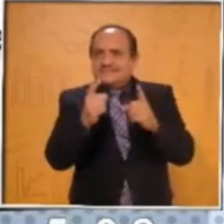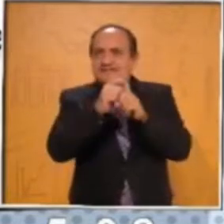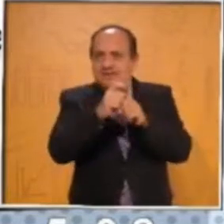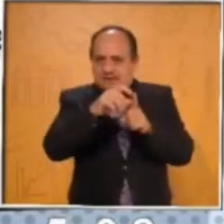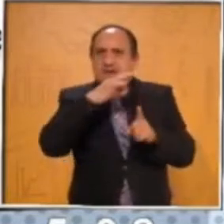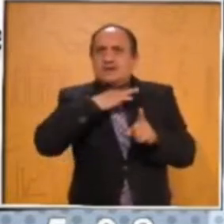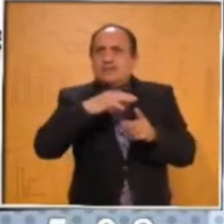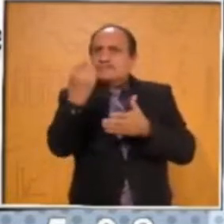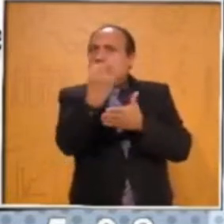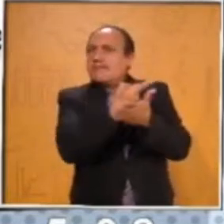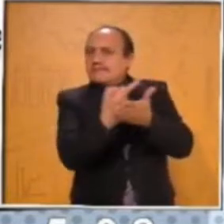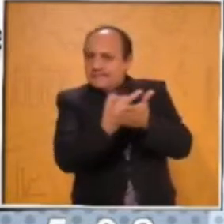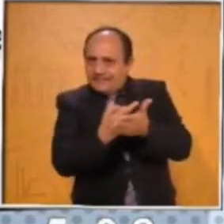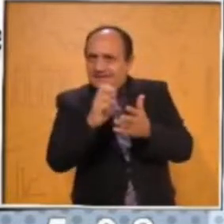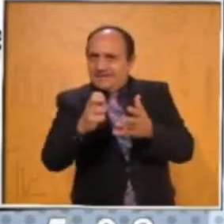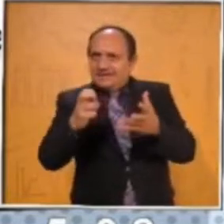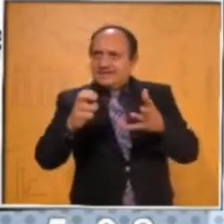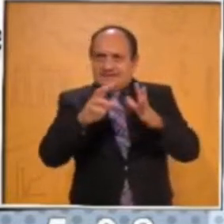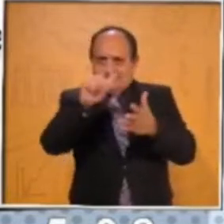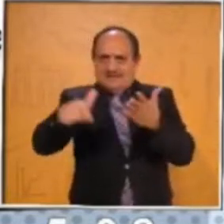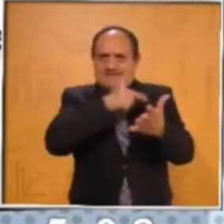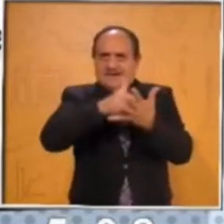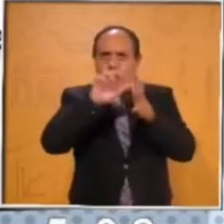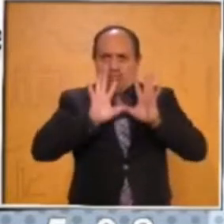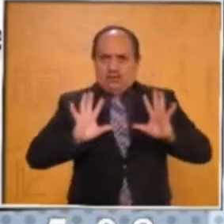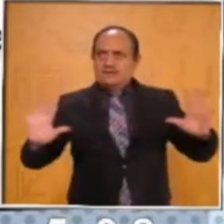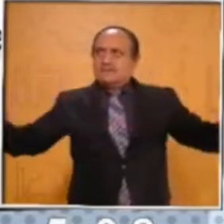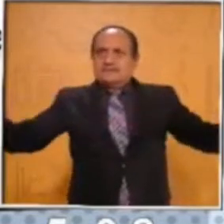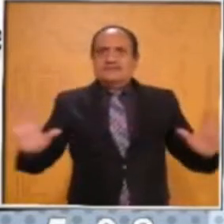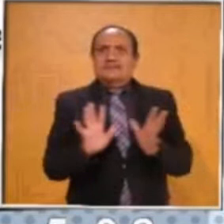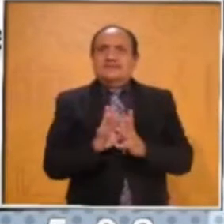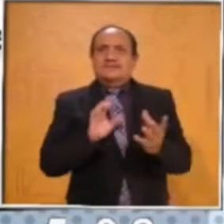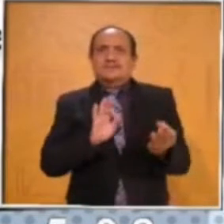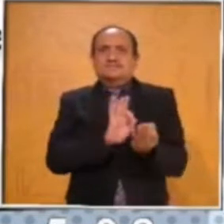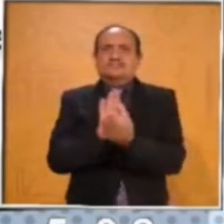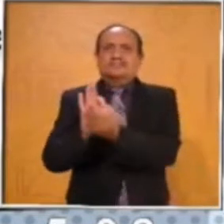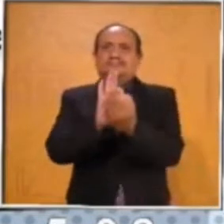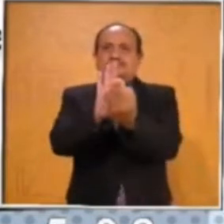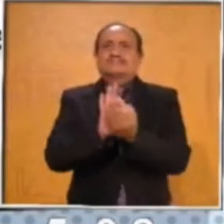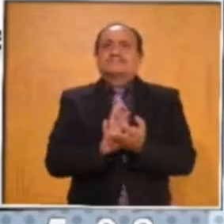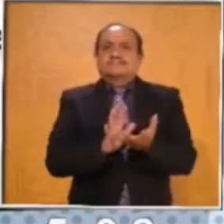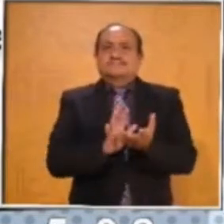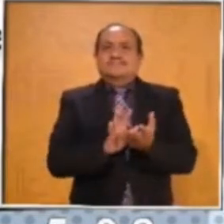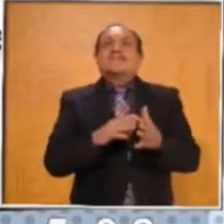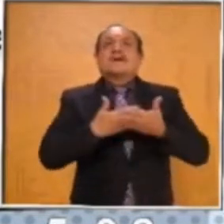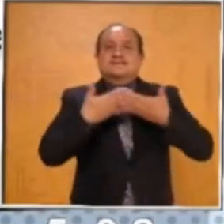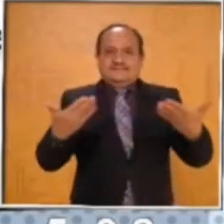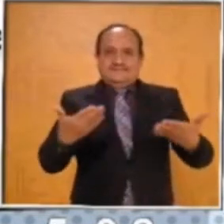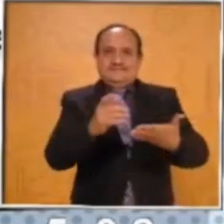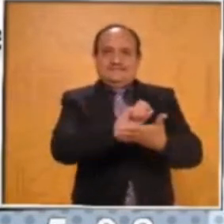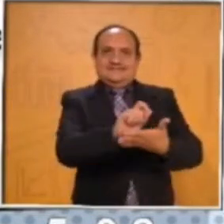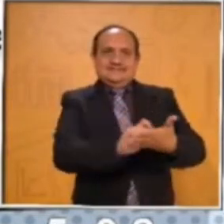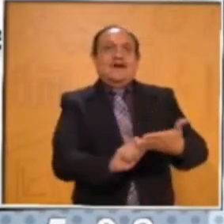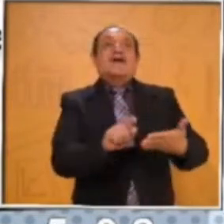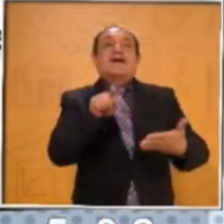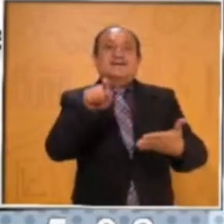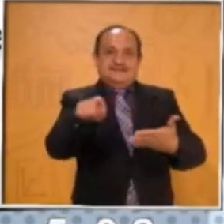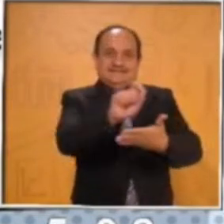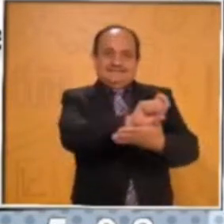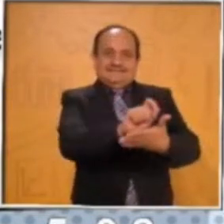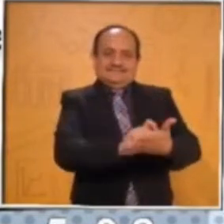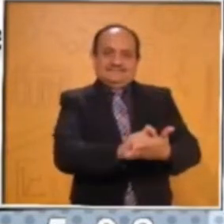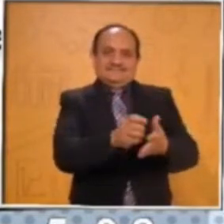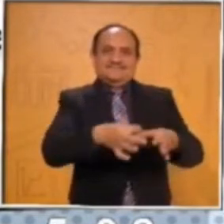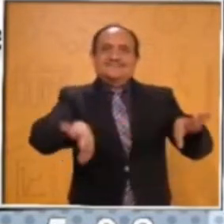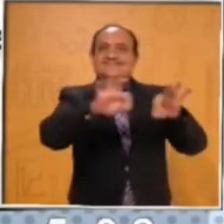poder dibujar ese paisaje y después van a irse acercando para darle, ahora sí, el protagonismo